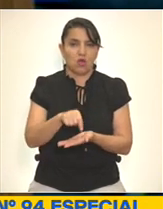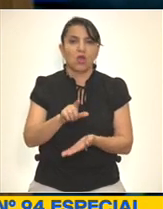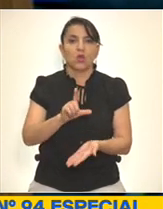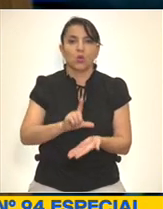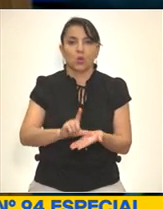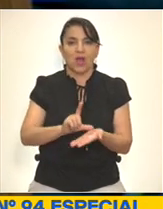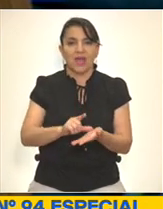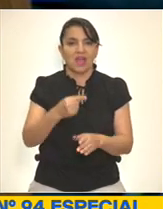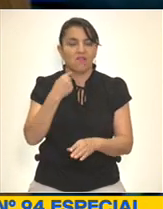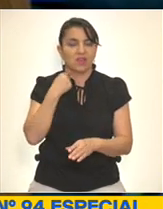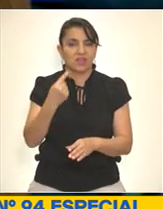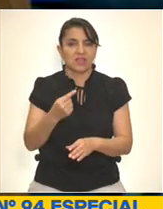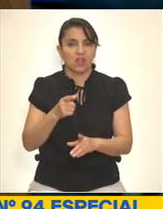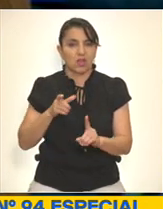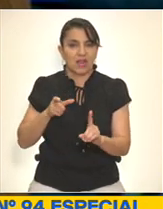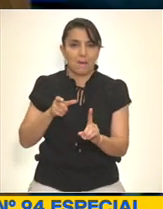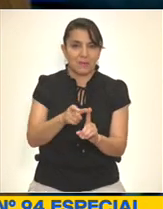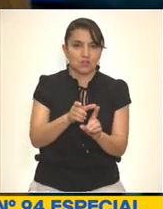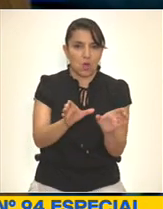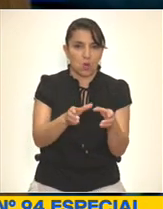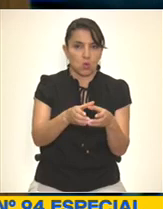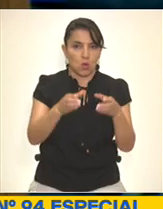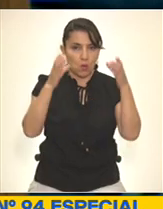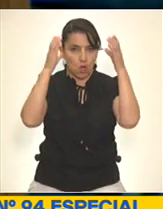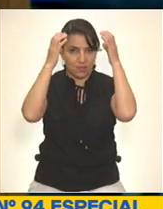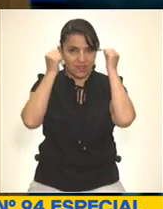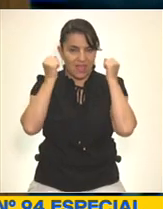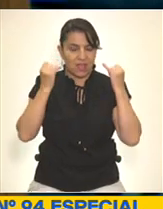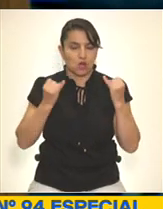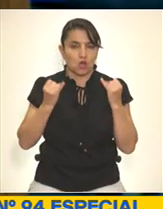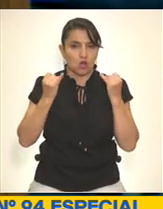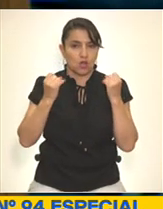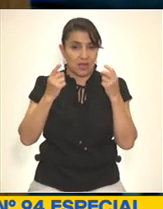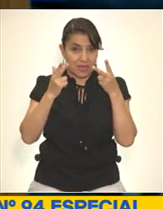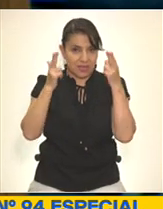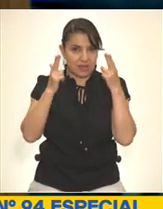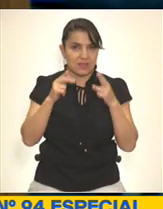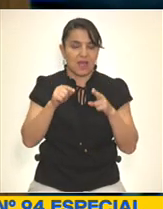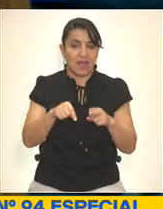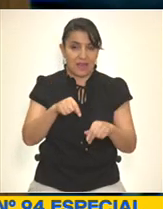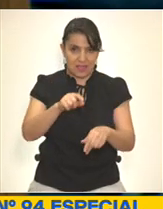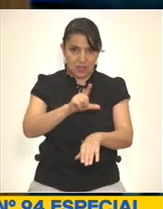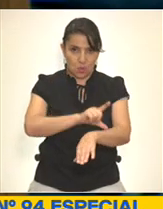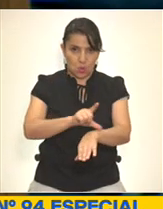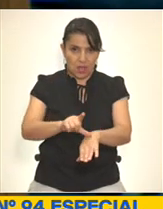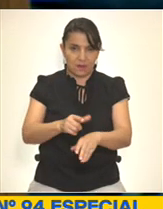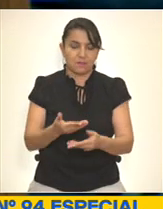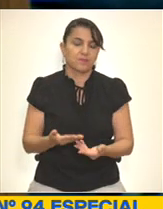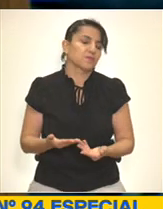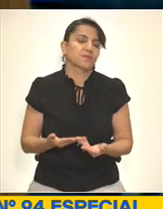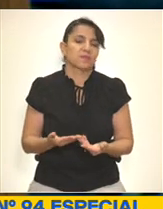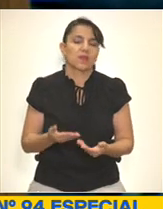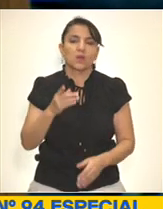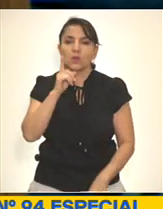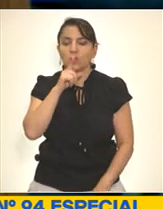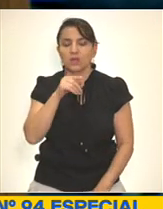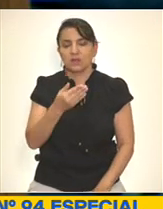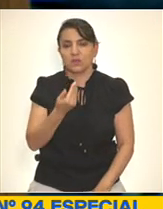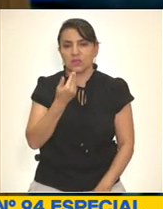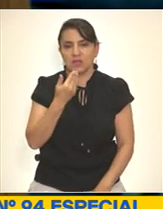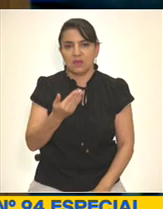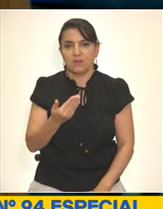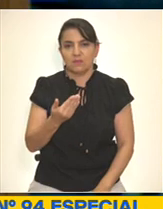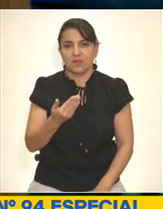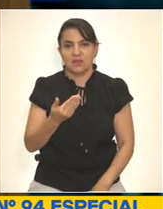persecución efectiva de los grupos terroristas que están presentes en este territorio. Finalmente, y también como lo